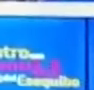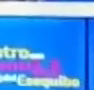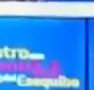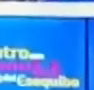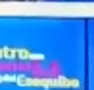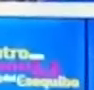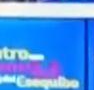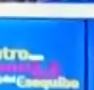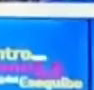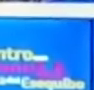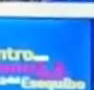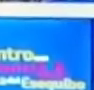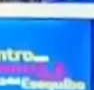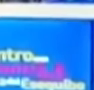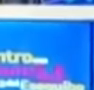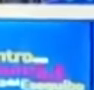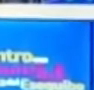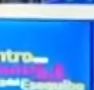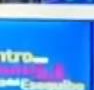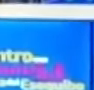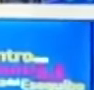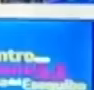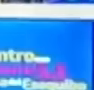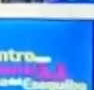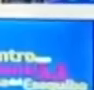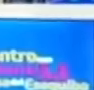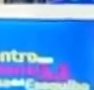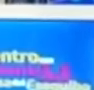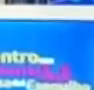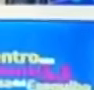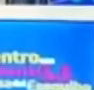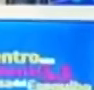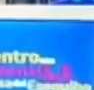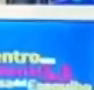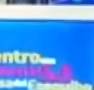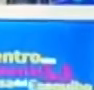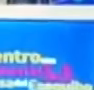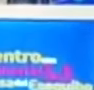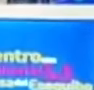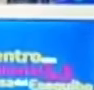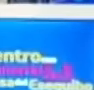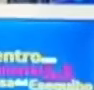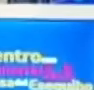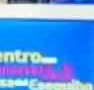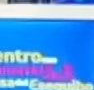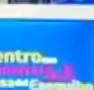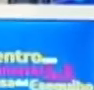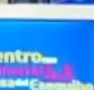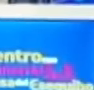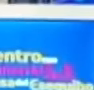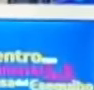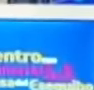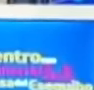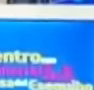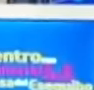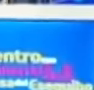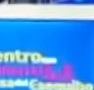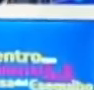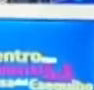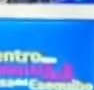Es imposible borrar de tu corazón algo que siempre fue tuyo. Oh,